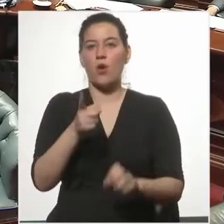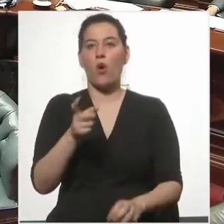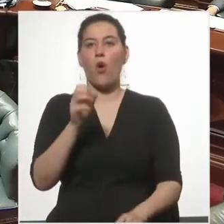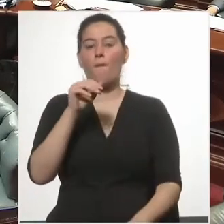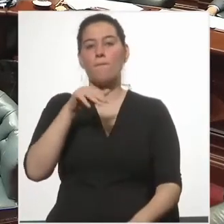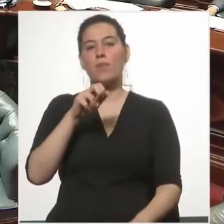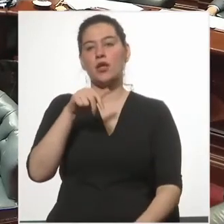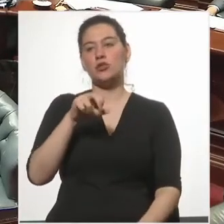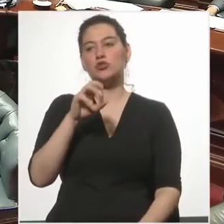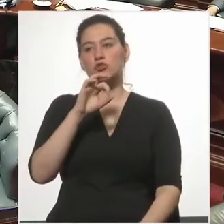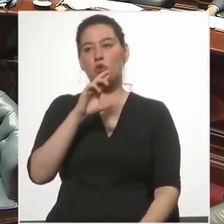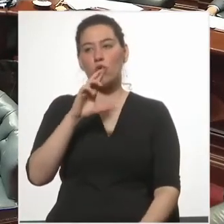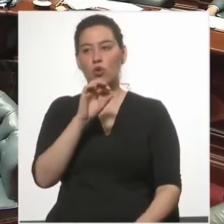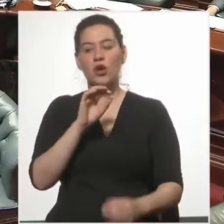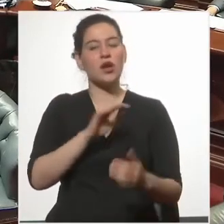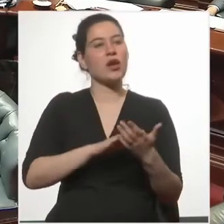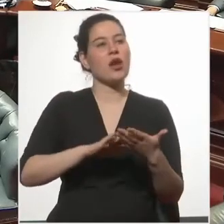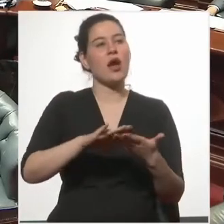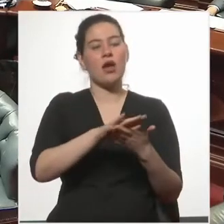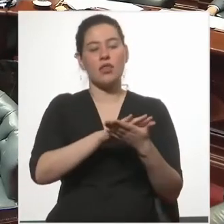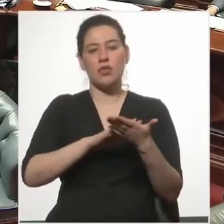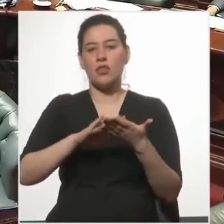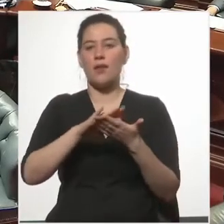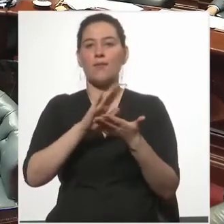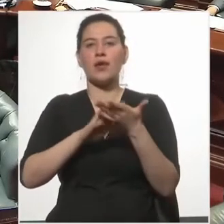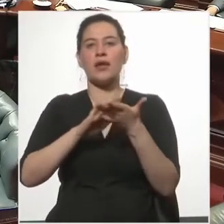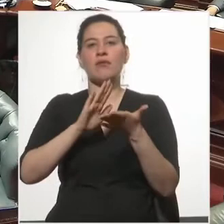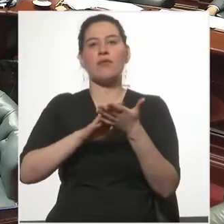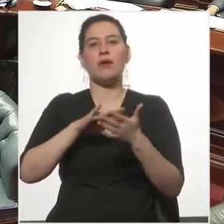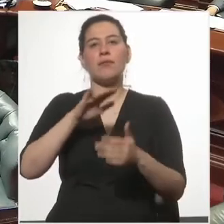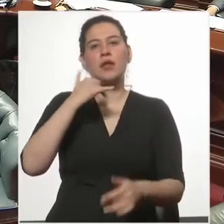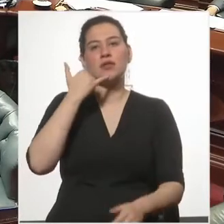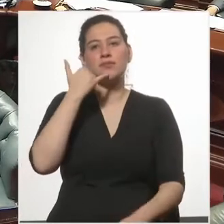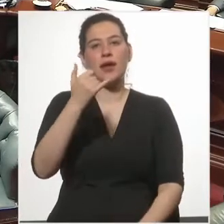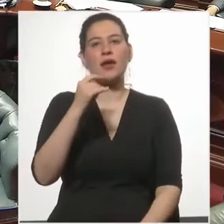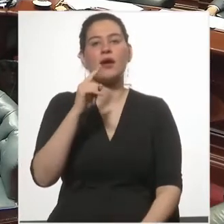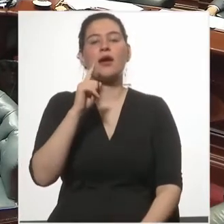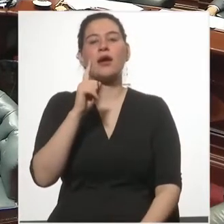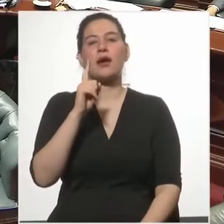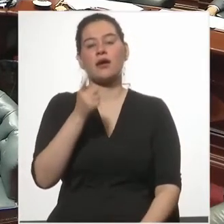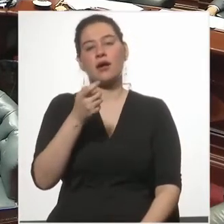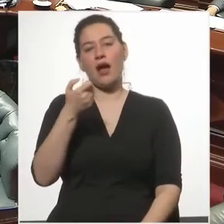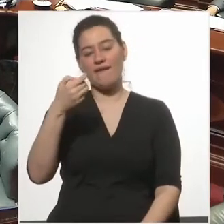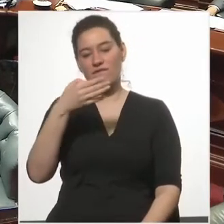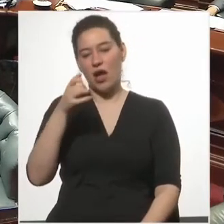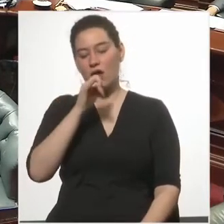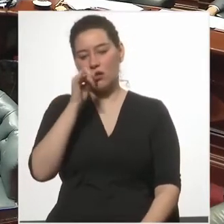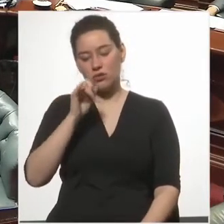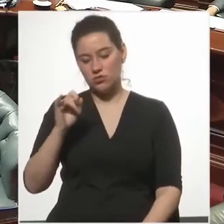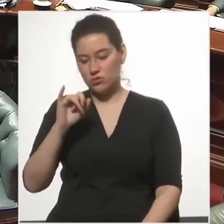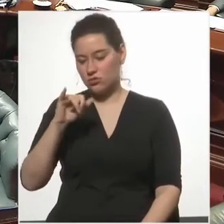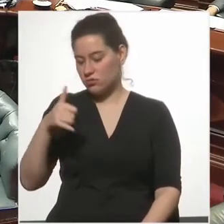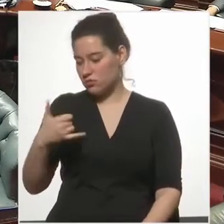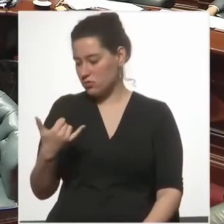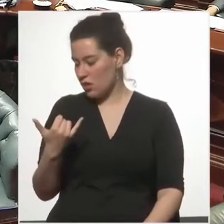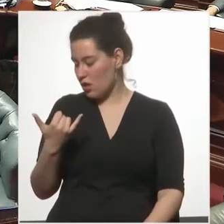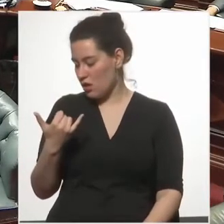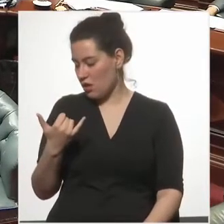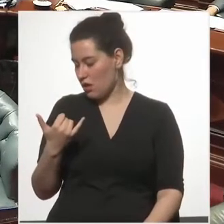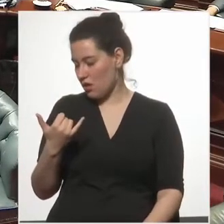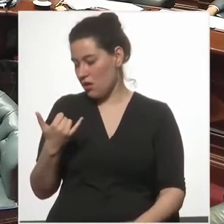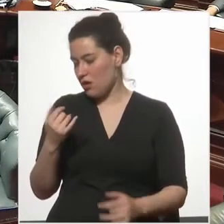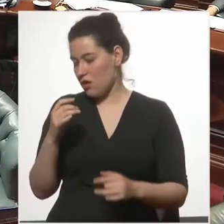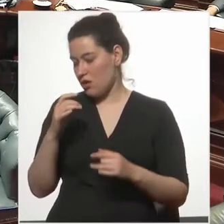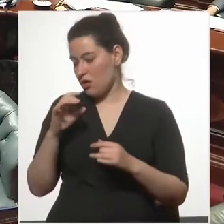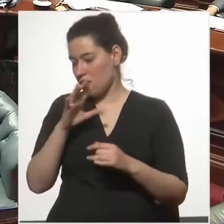hubo mérito para citar a Gavazo en todos estos meses. Pasaron más de 500 días de la denuncia